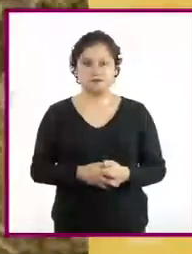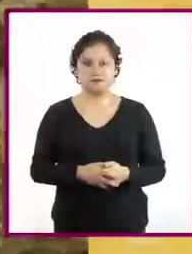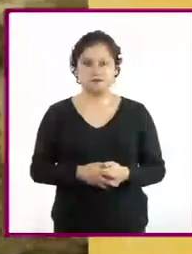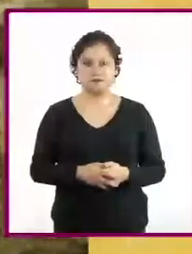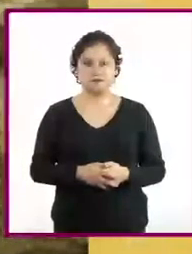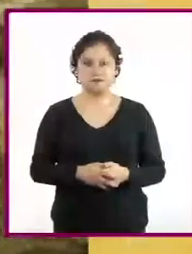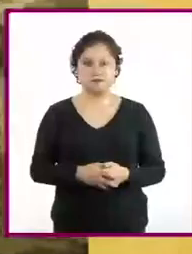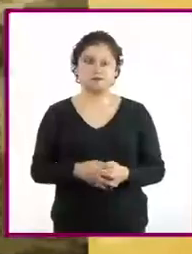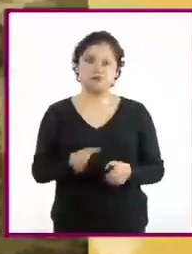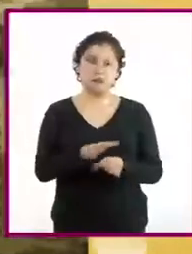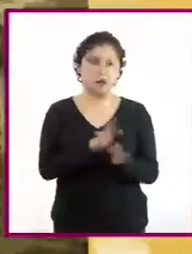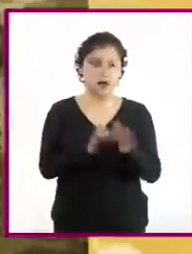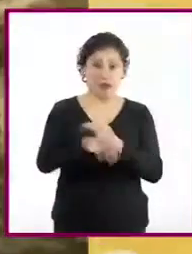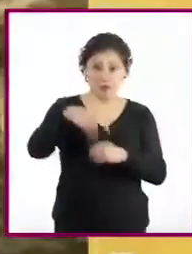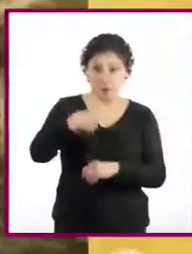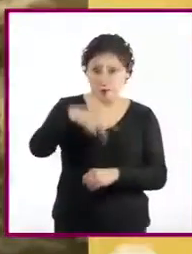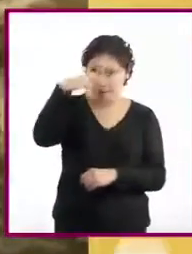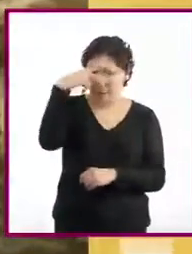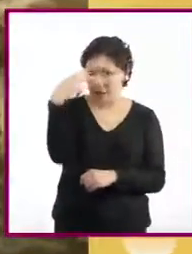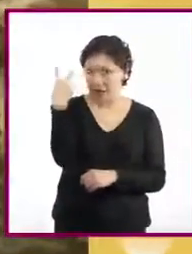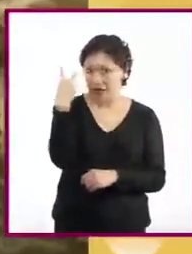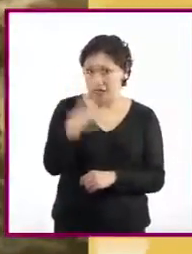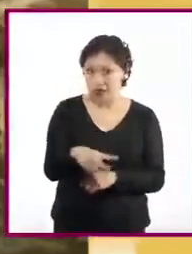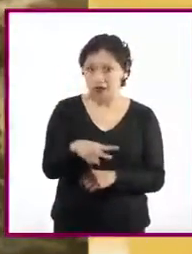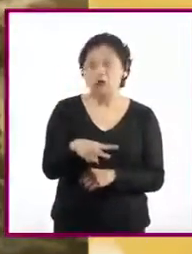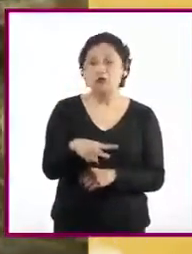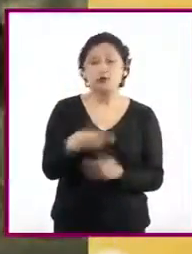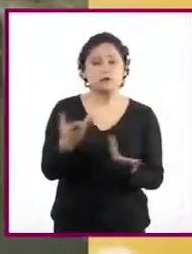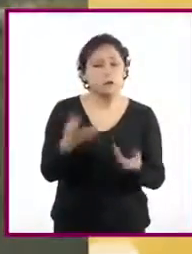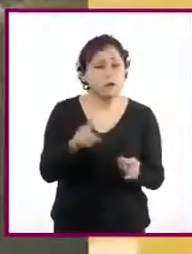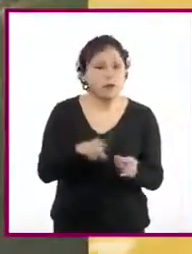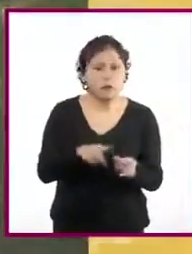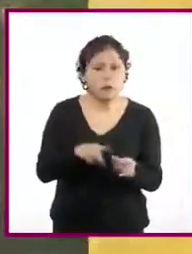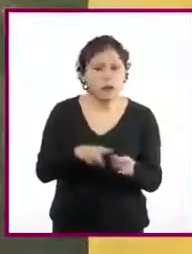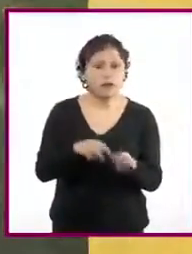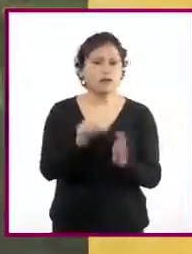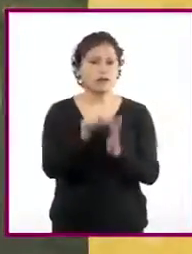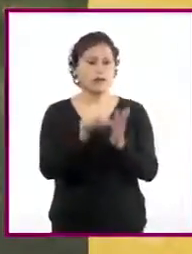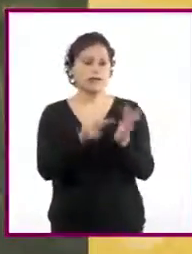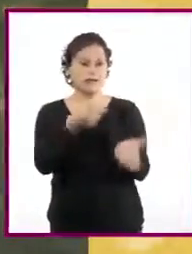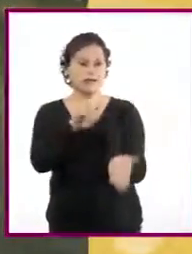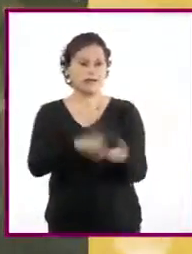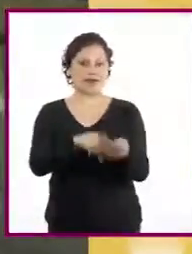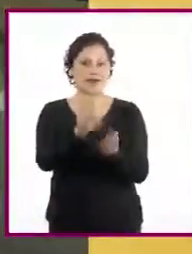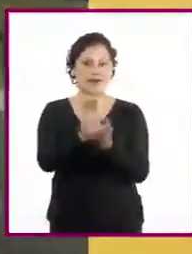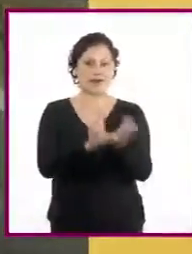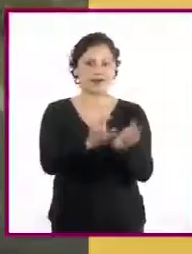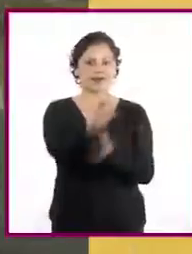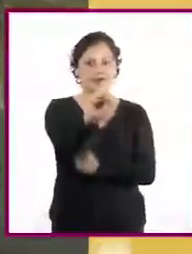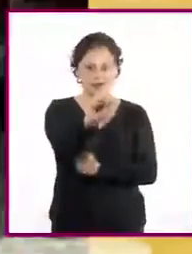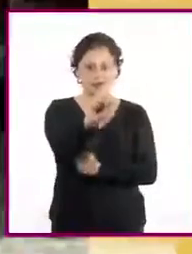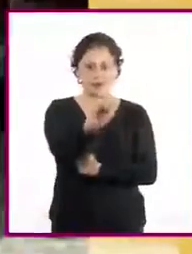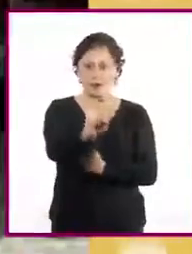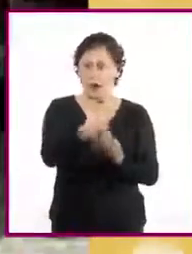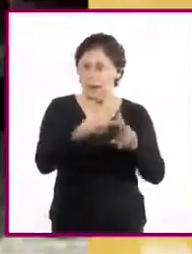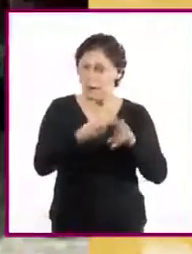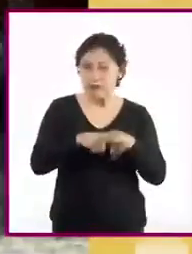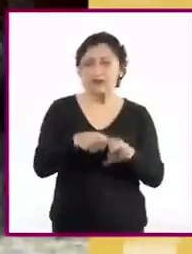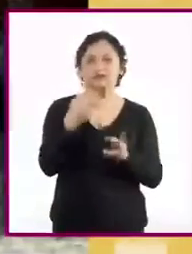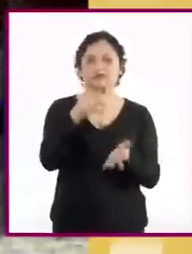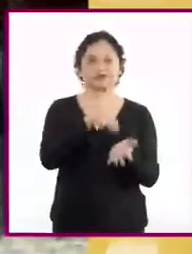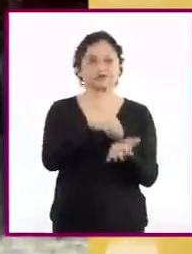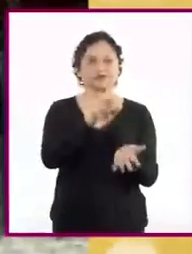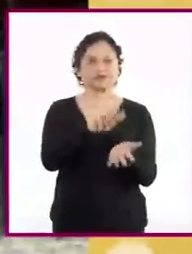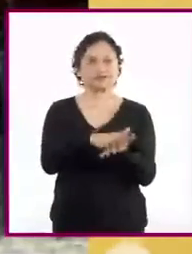En el caso de México, estas garantías están redactadas en los primeros artículos de la Constitución Política de los Estados Unidos